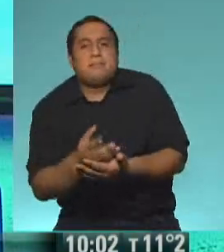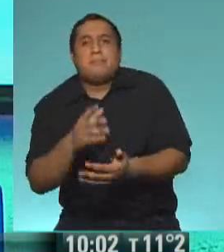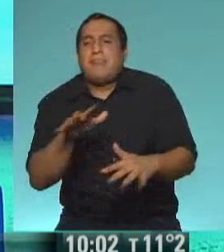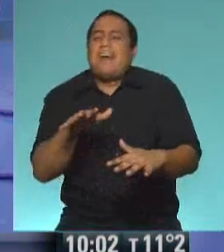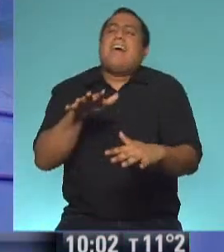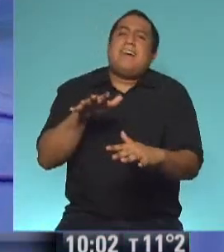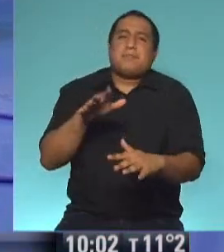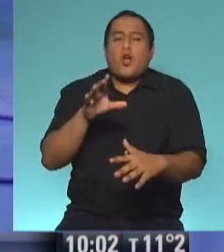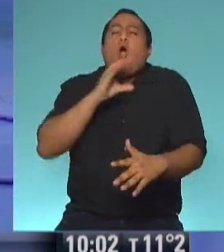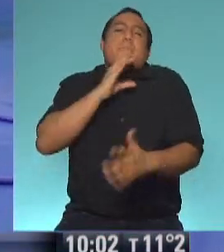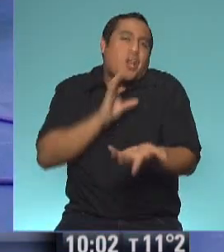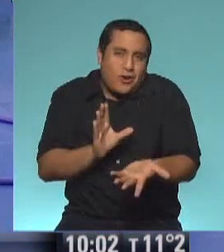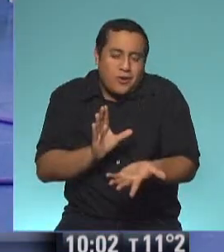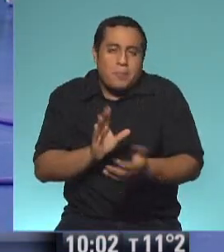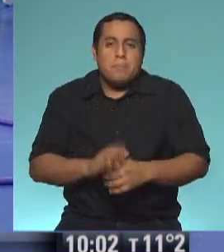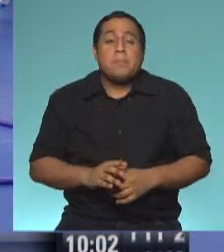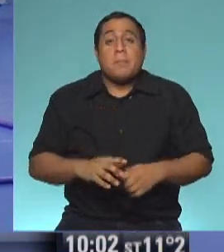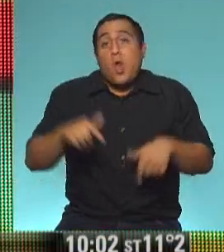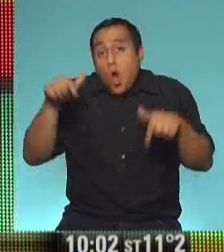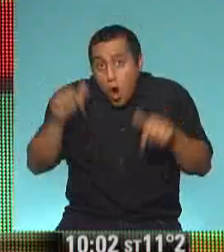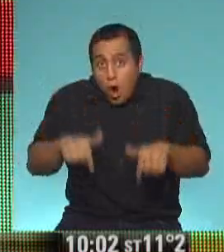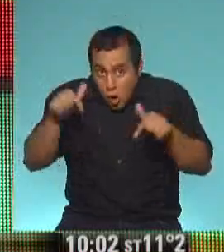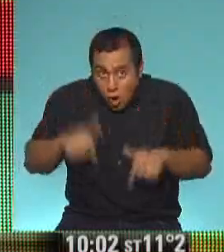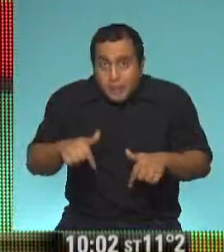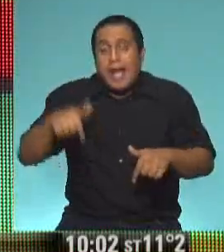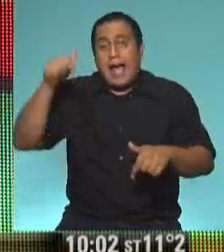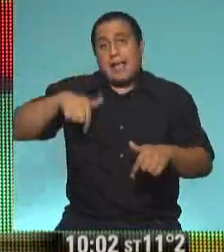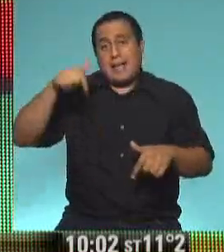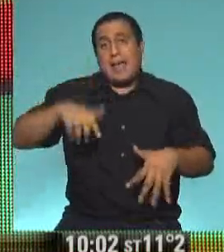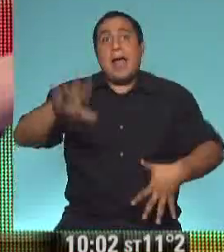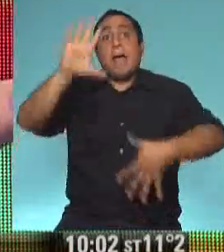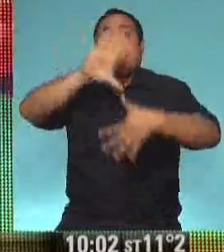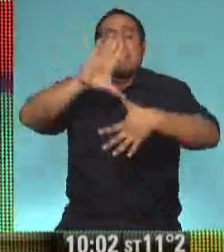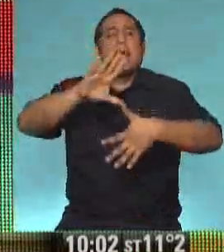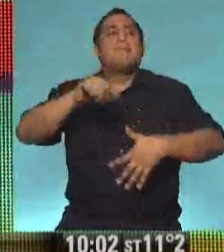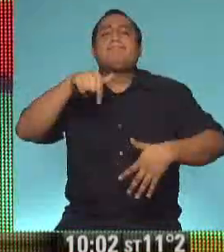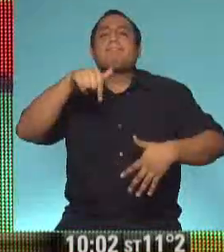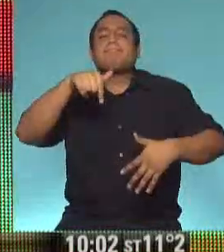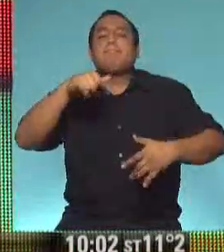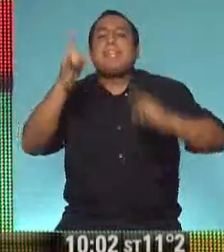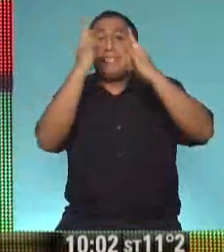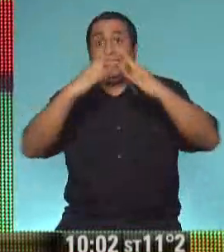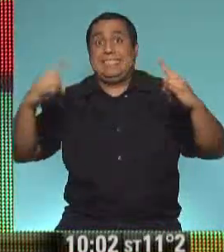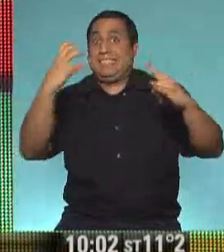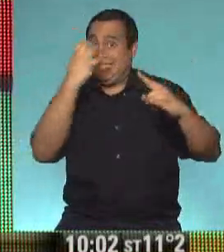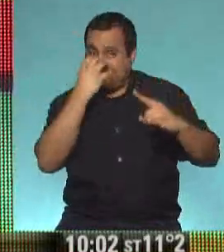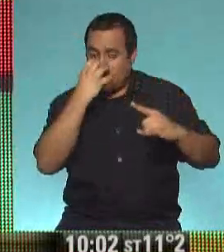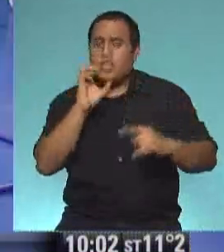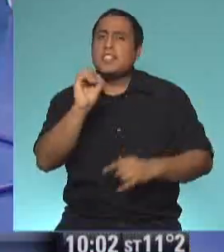Hacen payasadas. Bueno, pero hoy, en este continente, nació un circo que se llamó el Circo